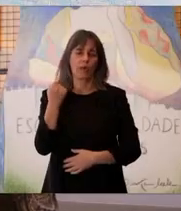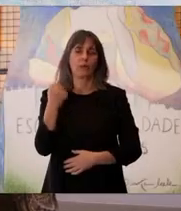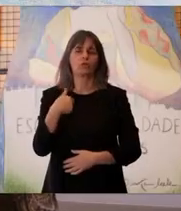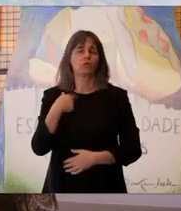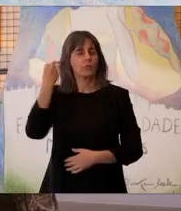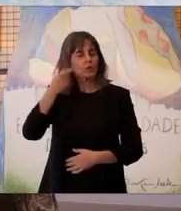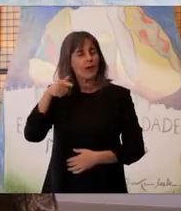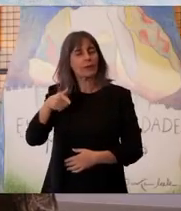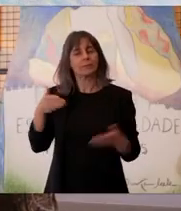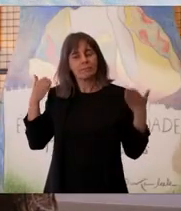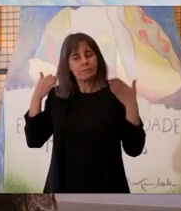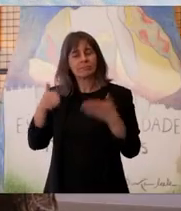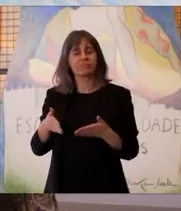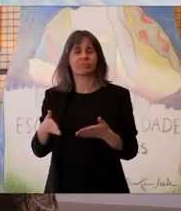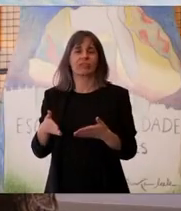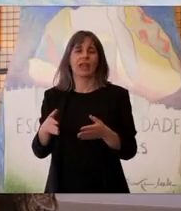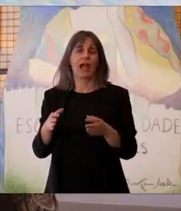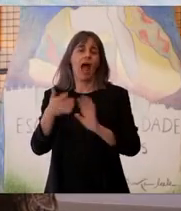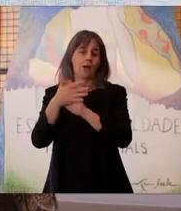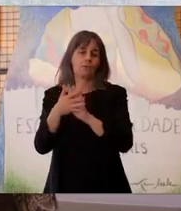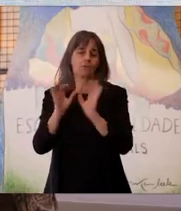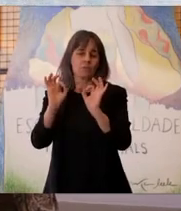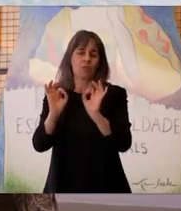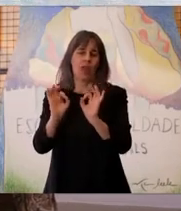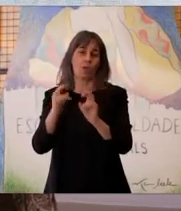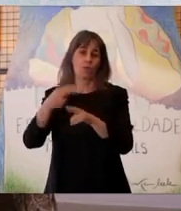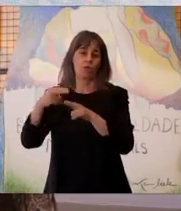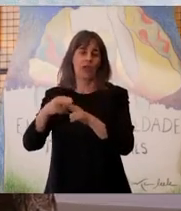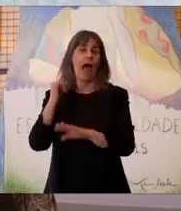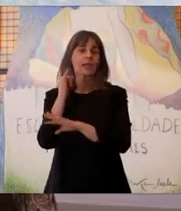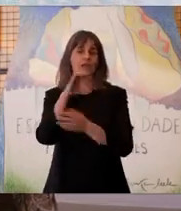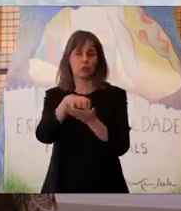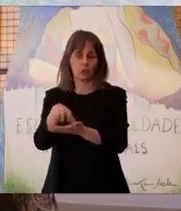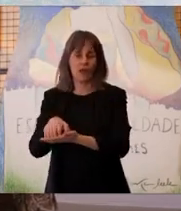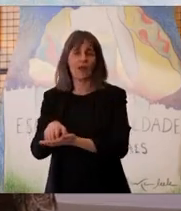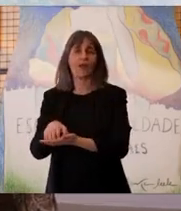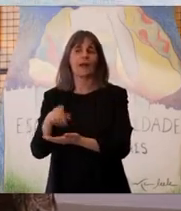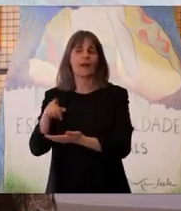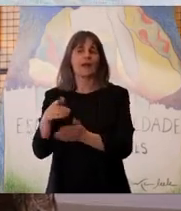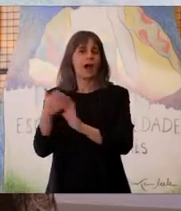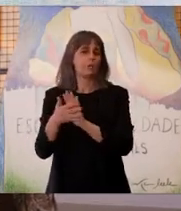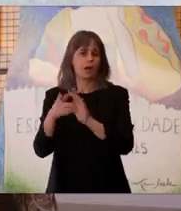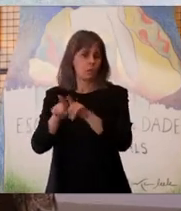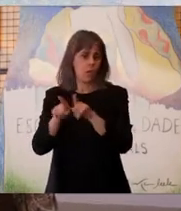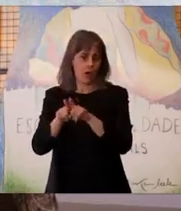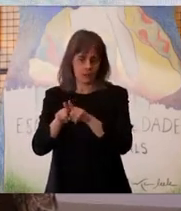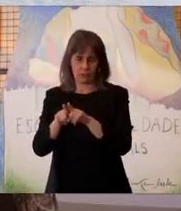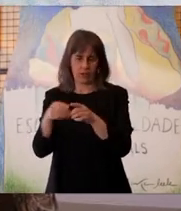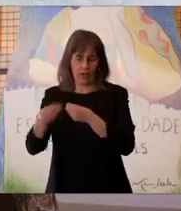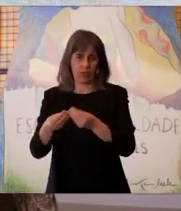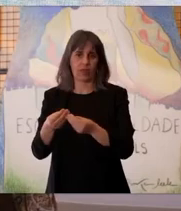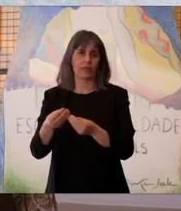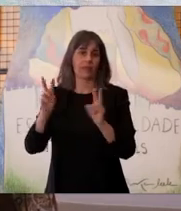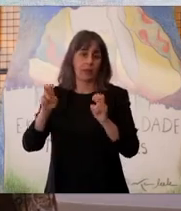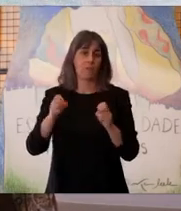referimos a Bueno aquí en esta jornada a la política institucional pues hombre es hablar como sea como hemos hecho de la cuestión del Poder y las